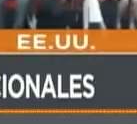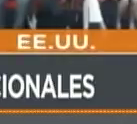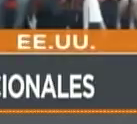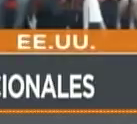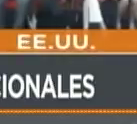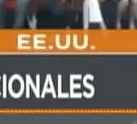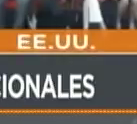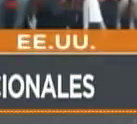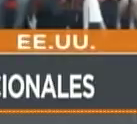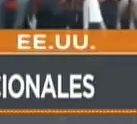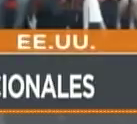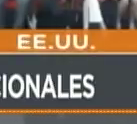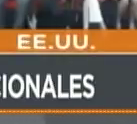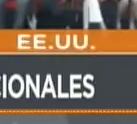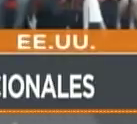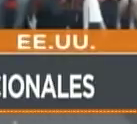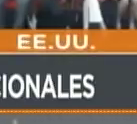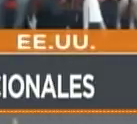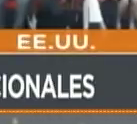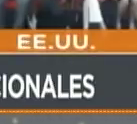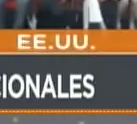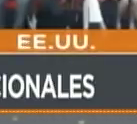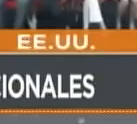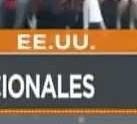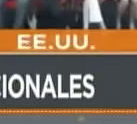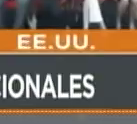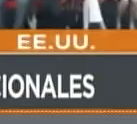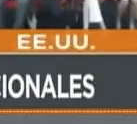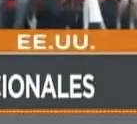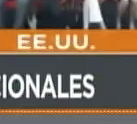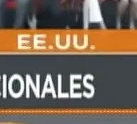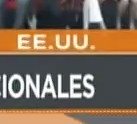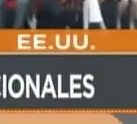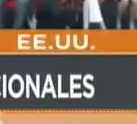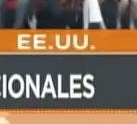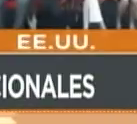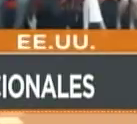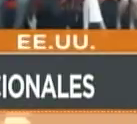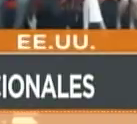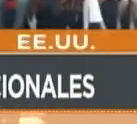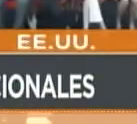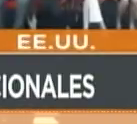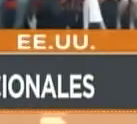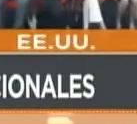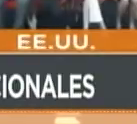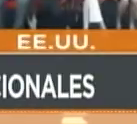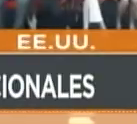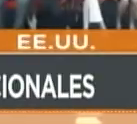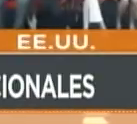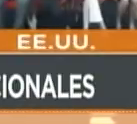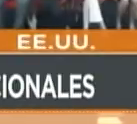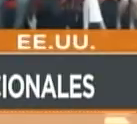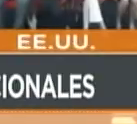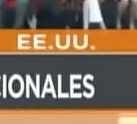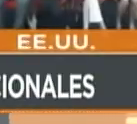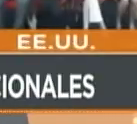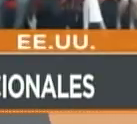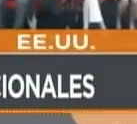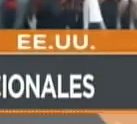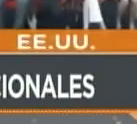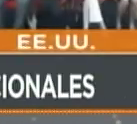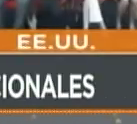muchos otros. Yo los nombro porque de verdad para nosotros tiene un gran significado que ustedes hagan